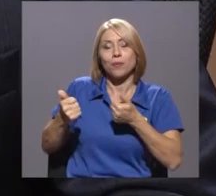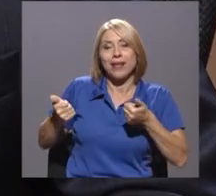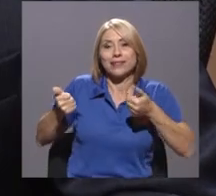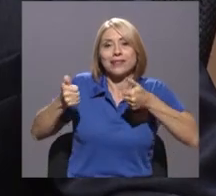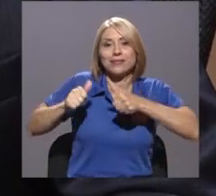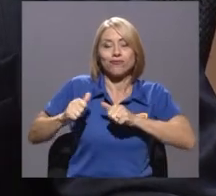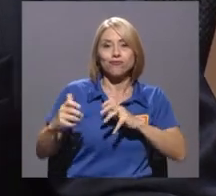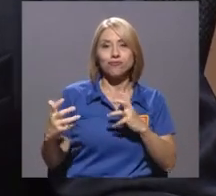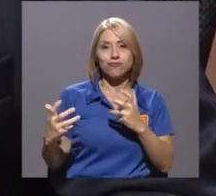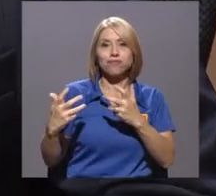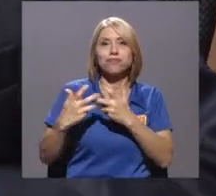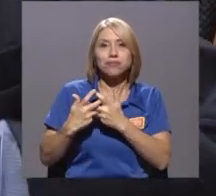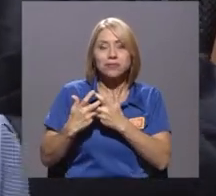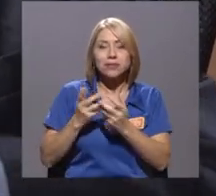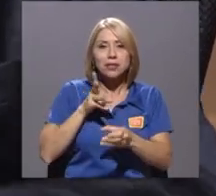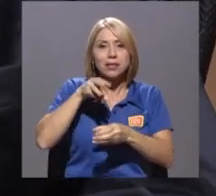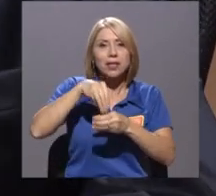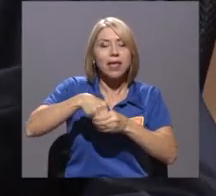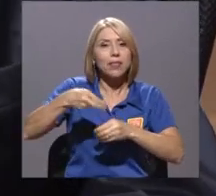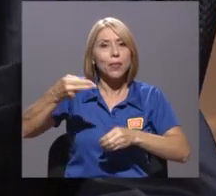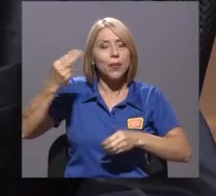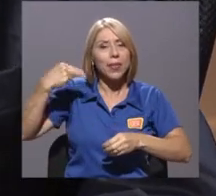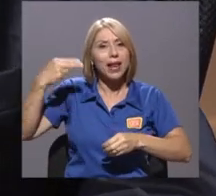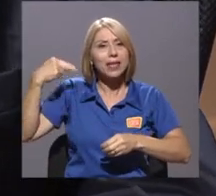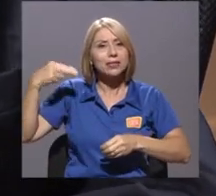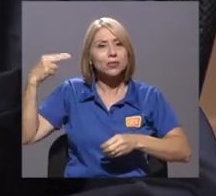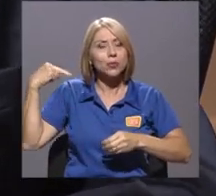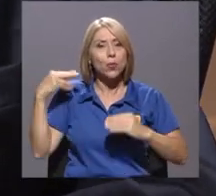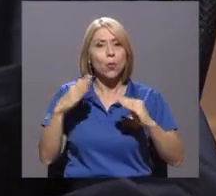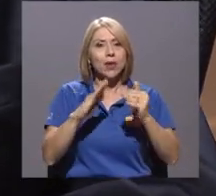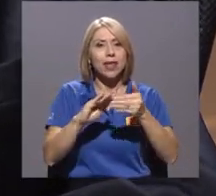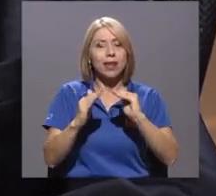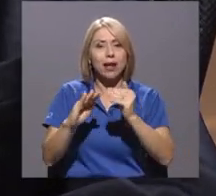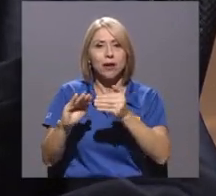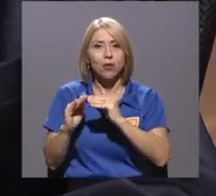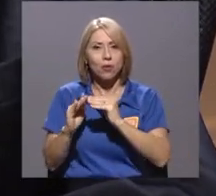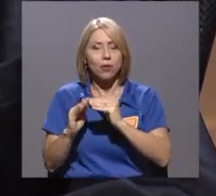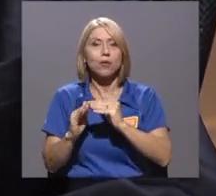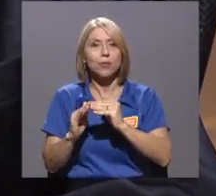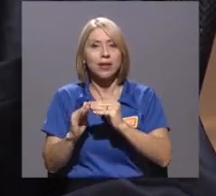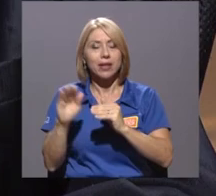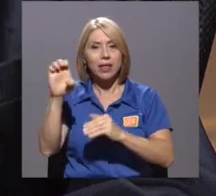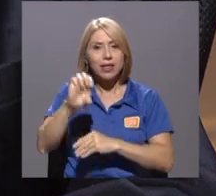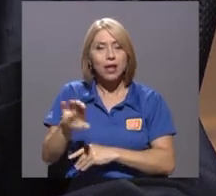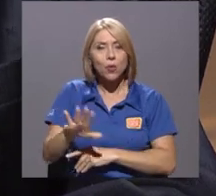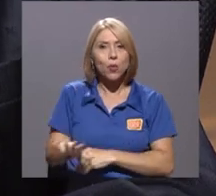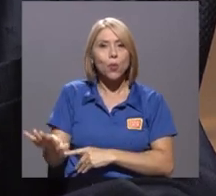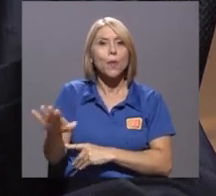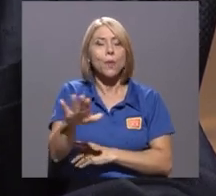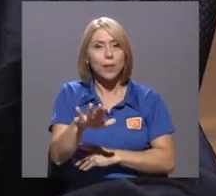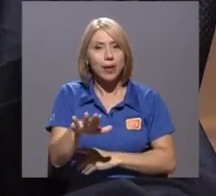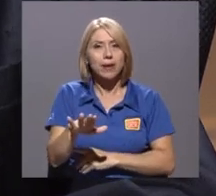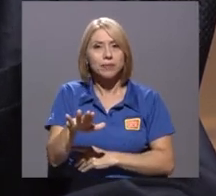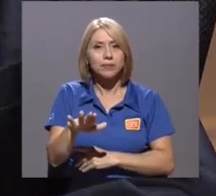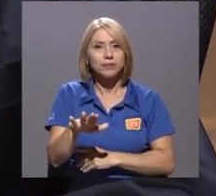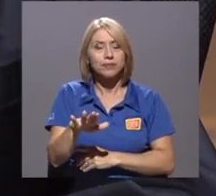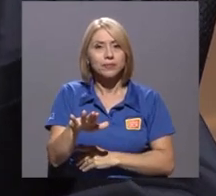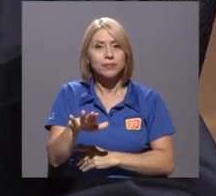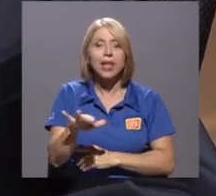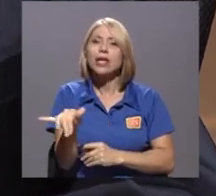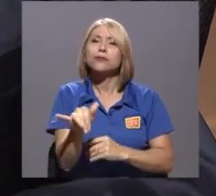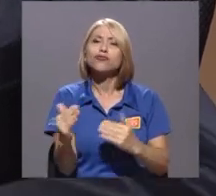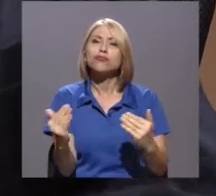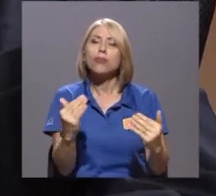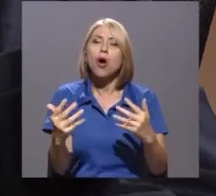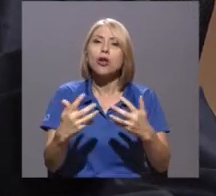y dentro de la historia de la comunidad europeana el motor